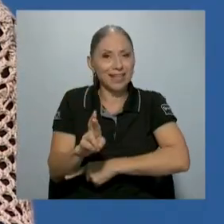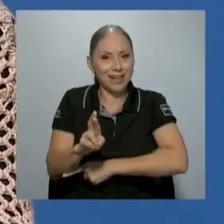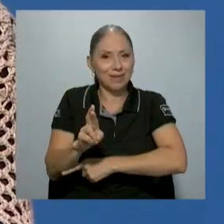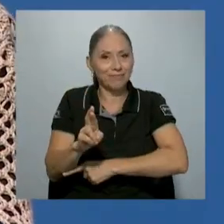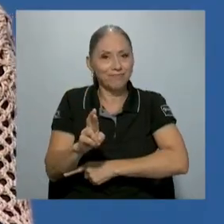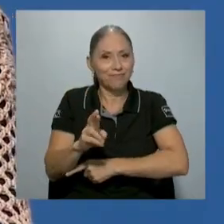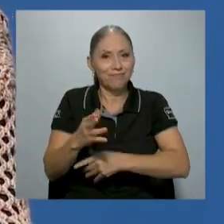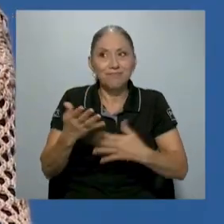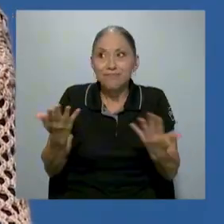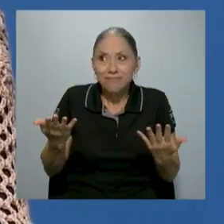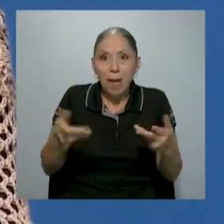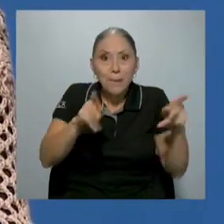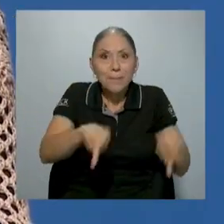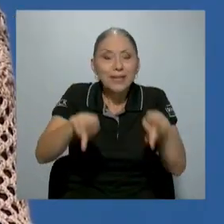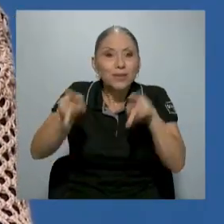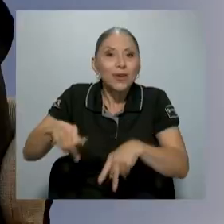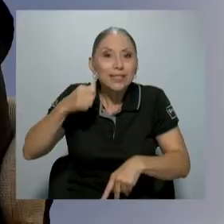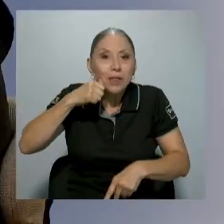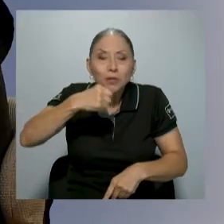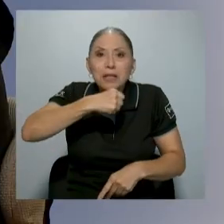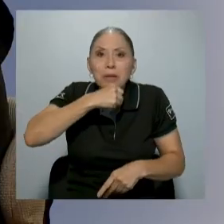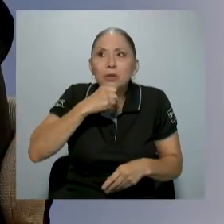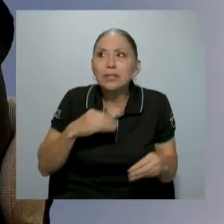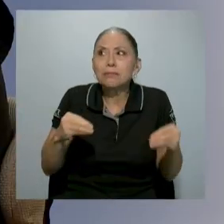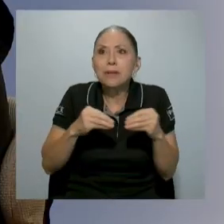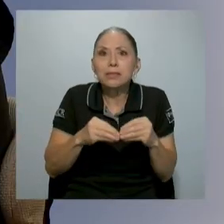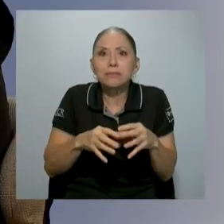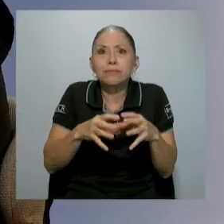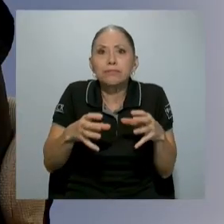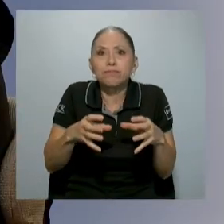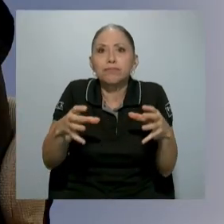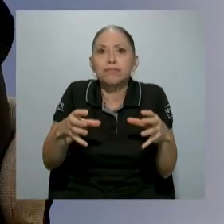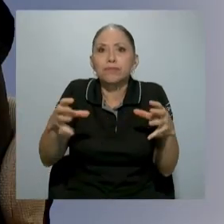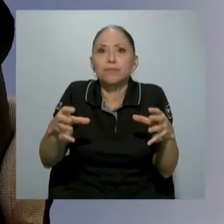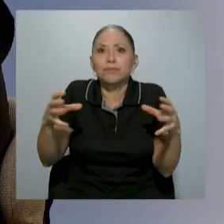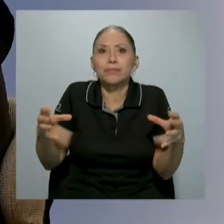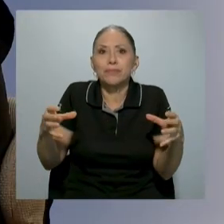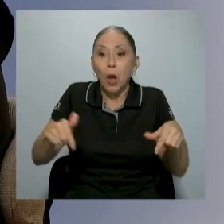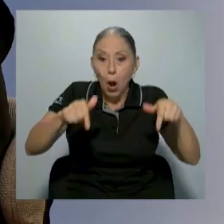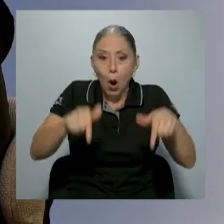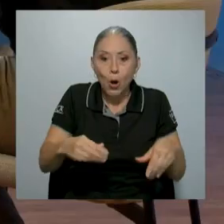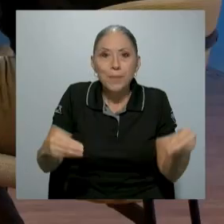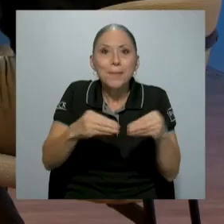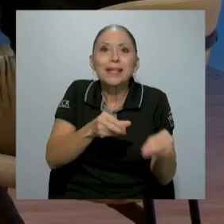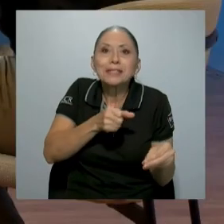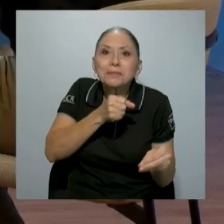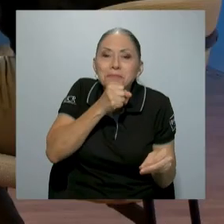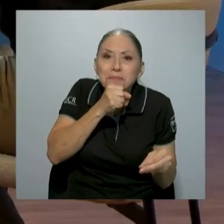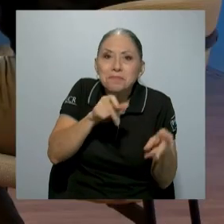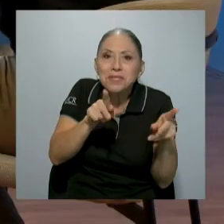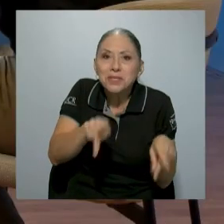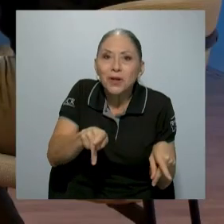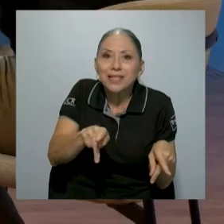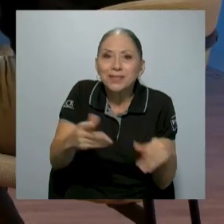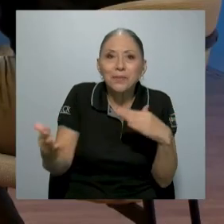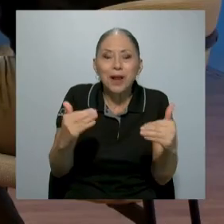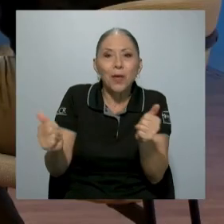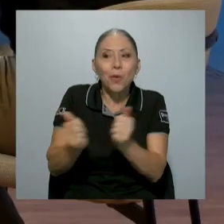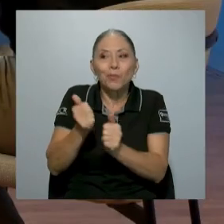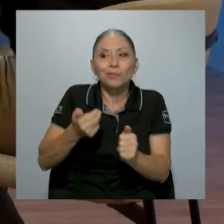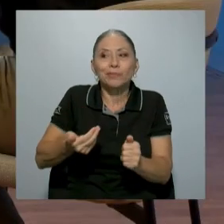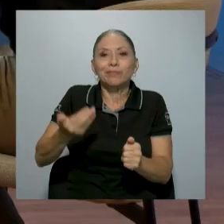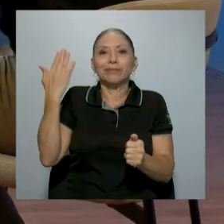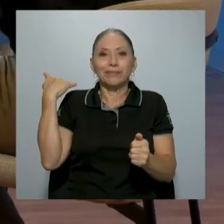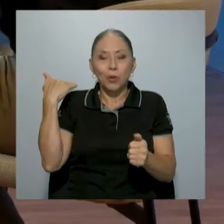de las personas adultas mayores día con día. O sea, hoy hay más adultos mayores que ayer, pero bastantes. Y realmente